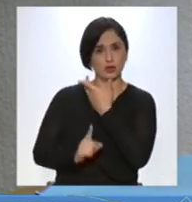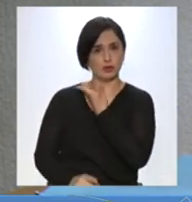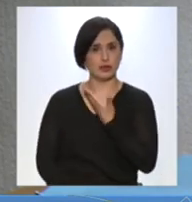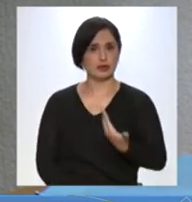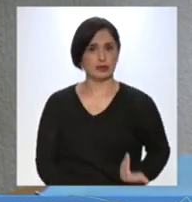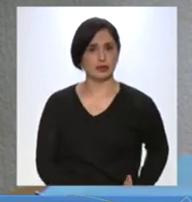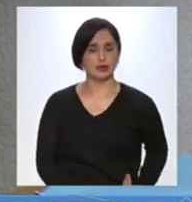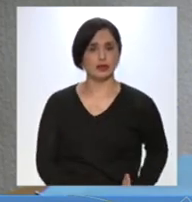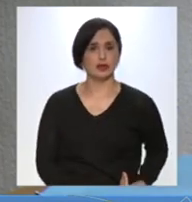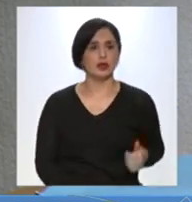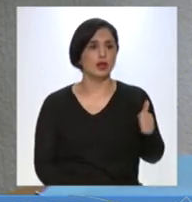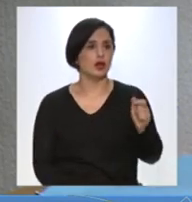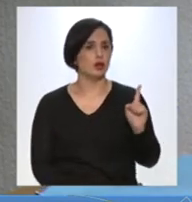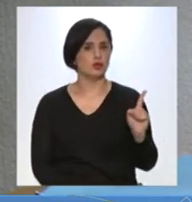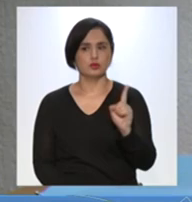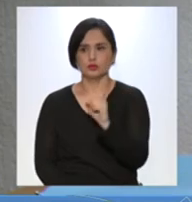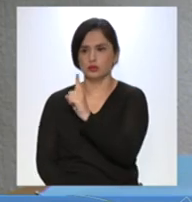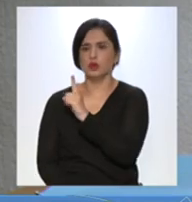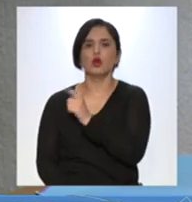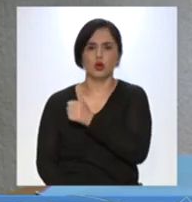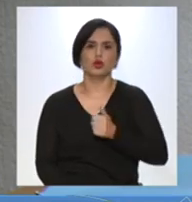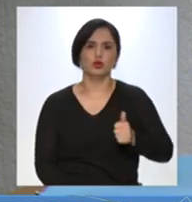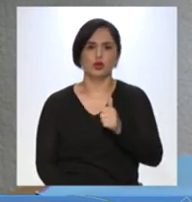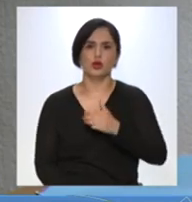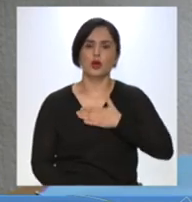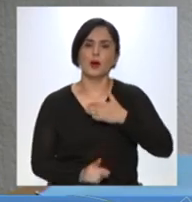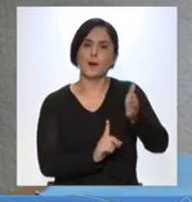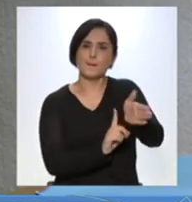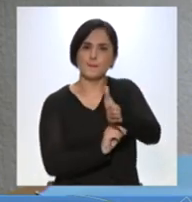que trabajará con todos y con todas. A mi